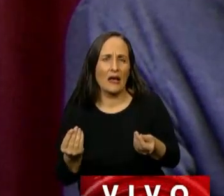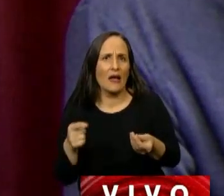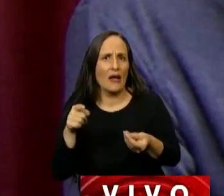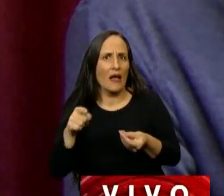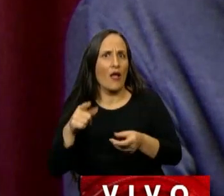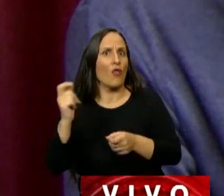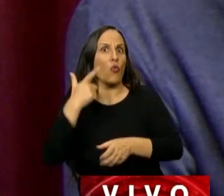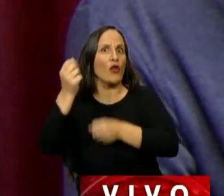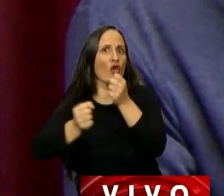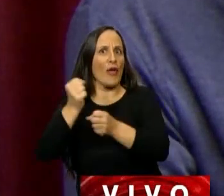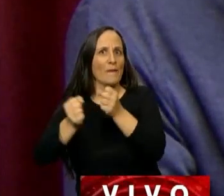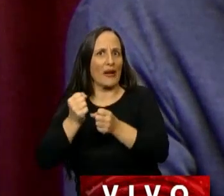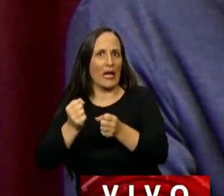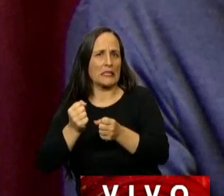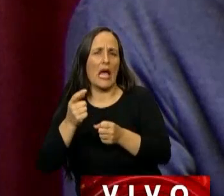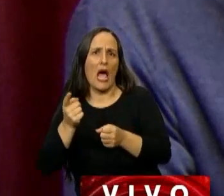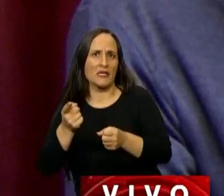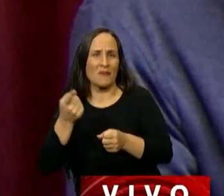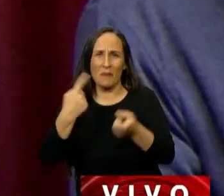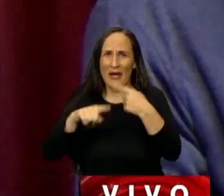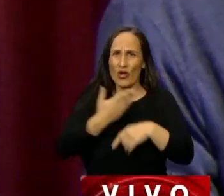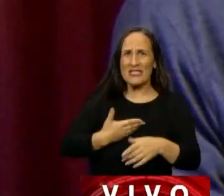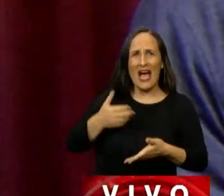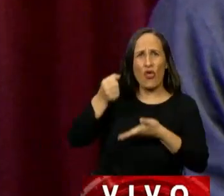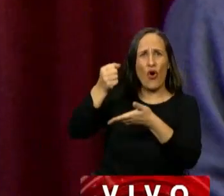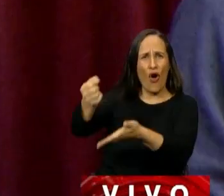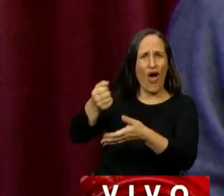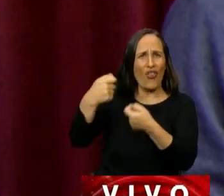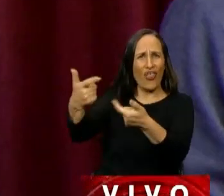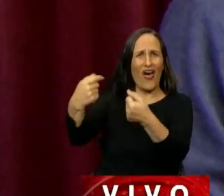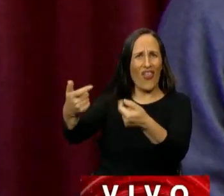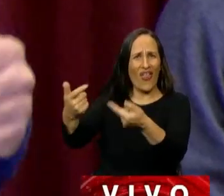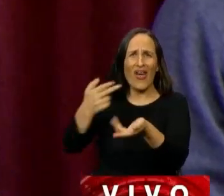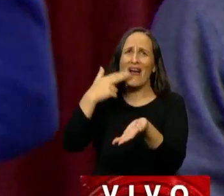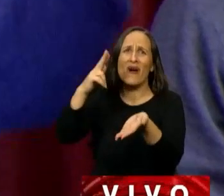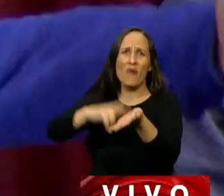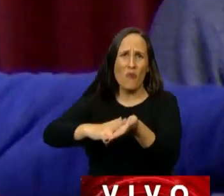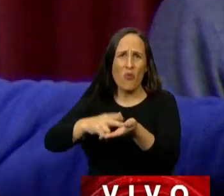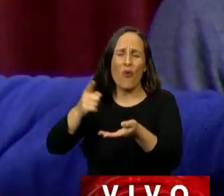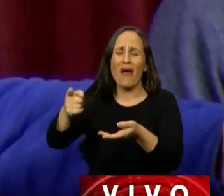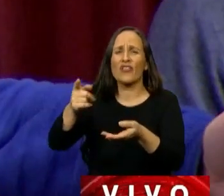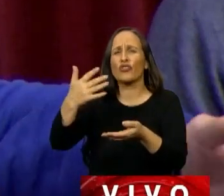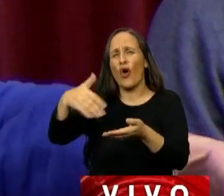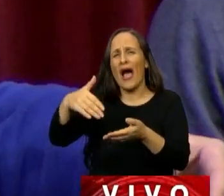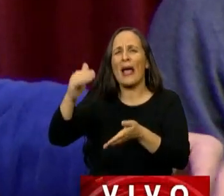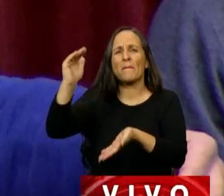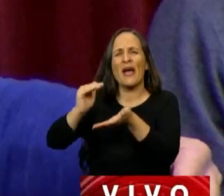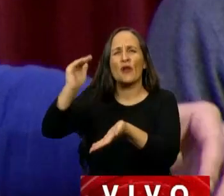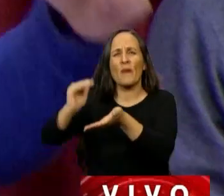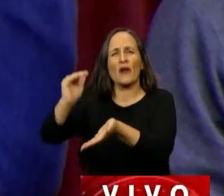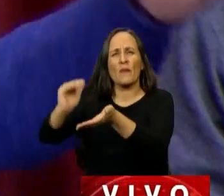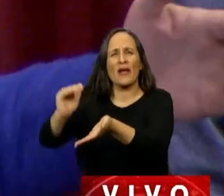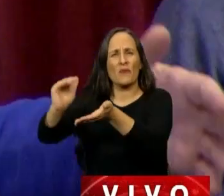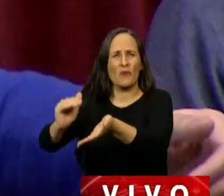esos mismos empresarios reciben enormes beneficios. Solamente los gastos tributarios, que son exenciones impositivas,